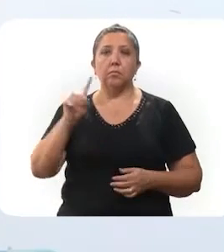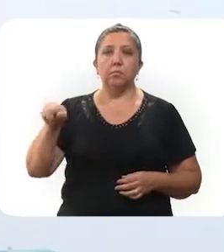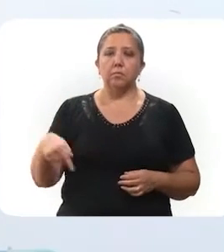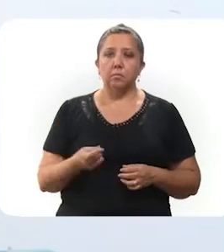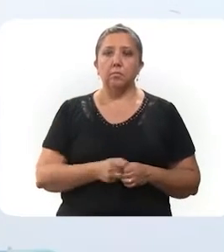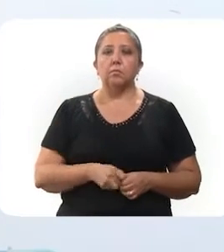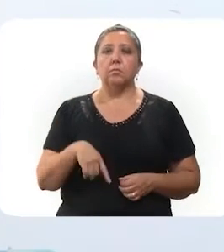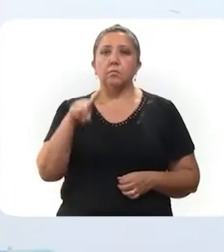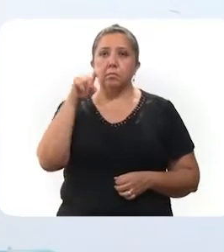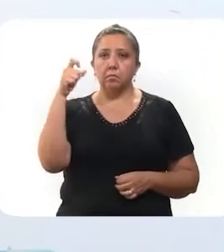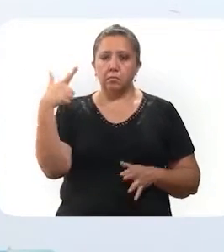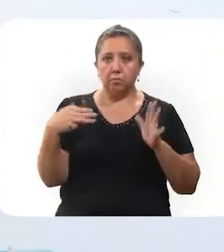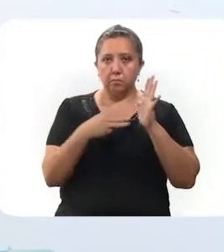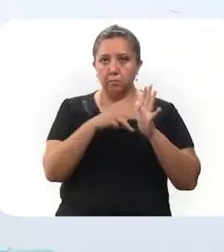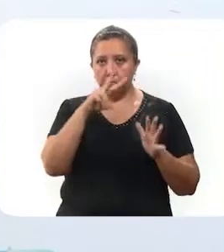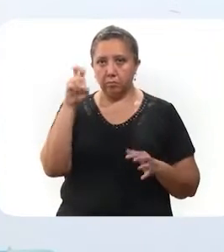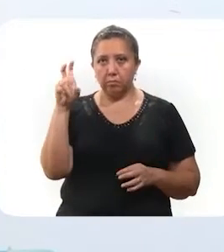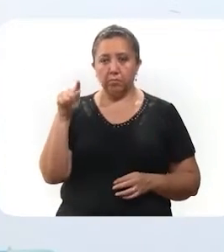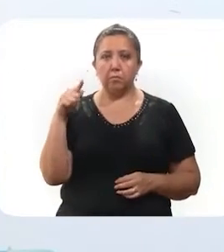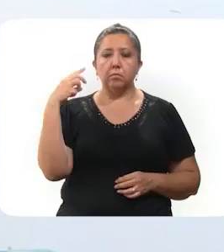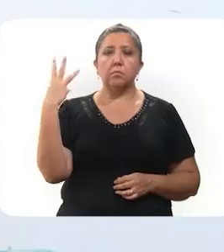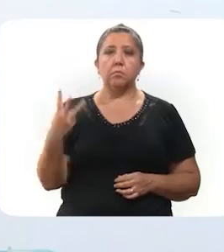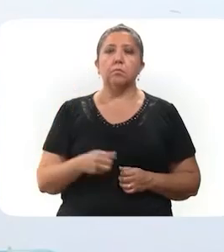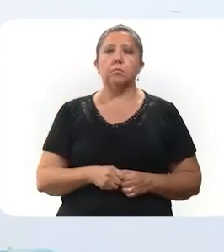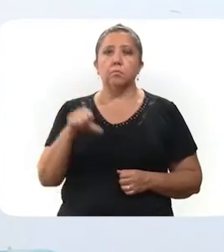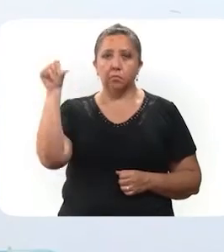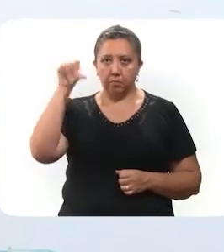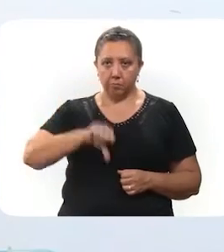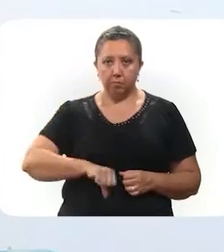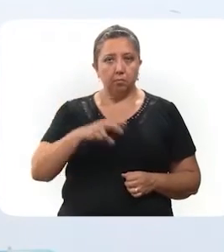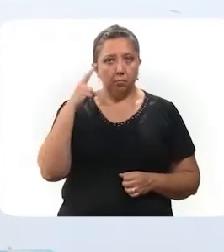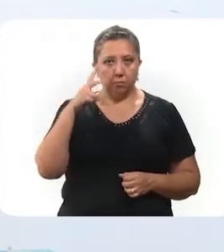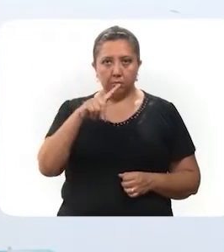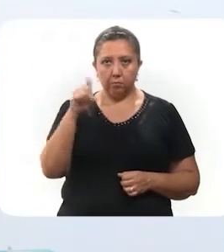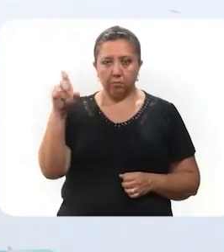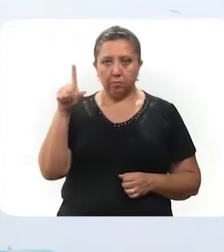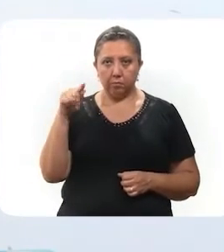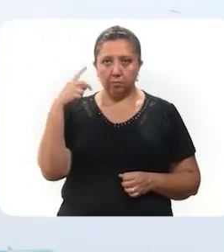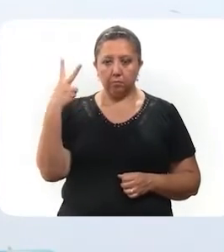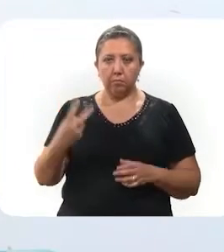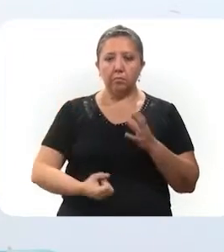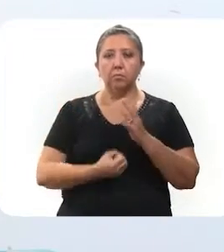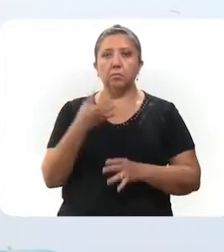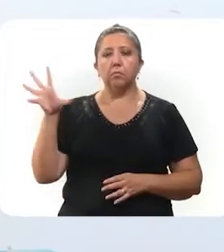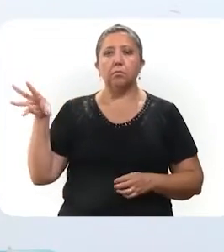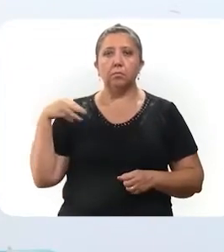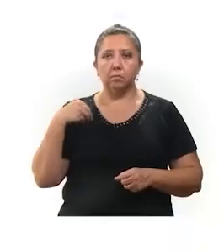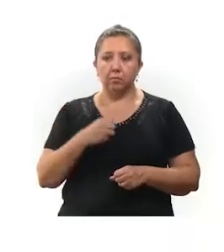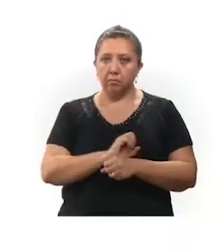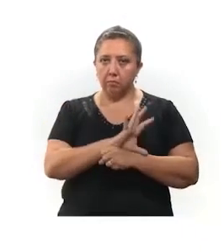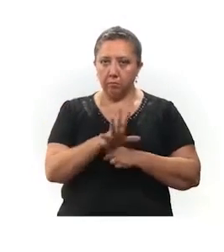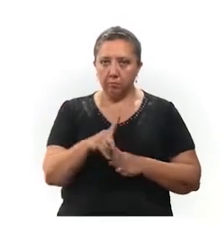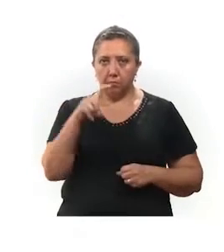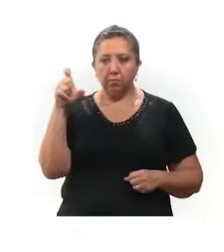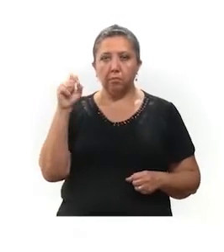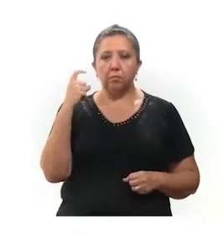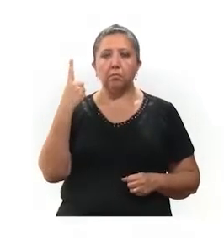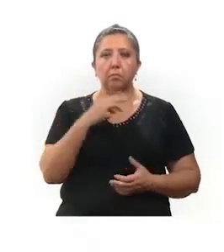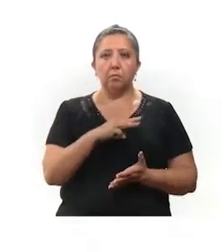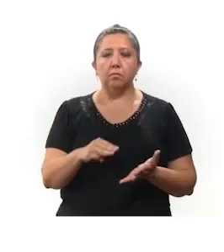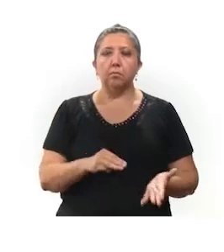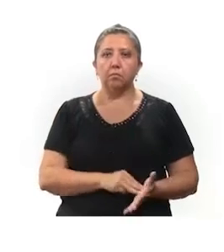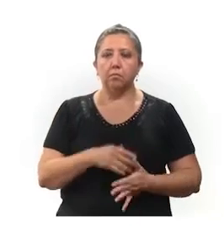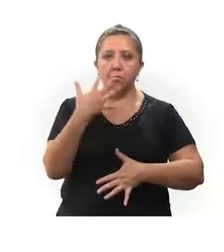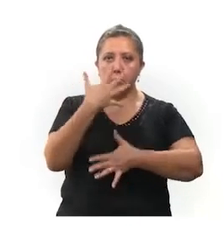registrados, que es de 107.273. Hoy se detectaron 172 nuevos contagios de coronavirus, 121 en